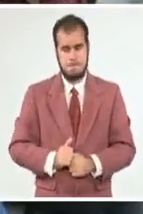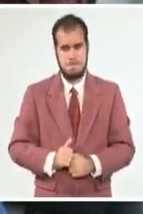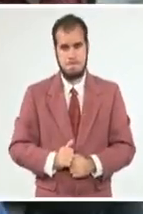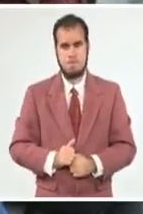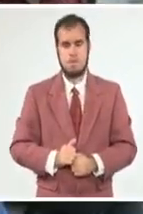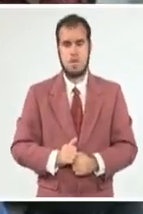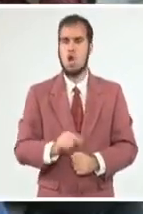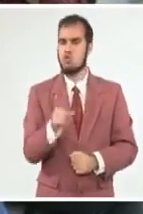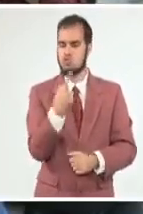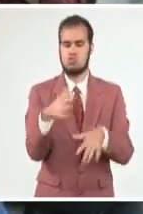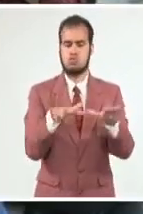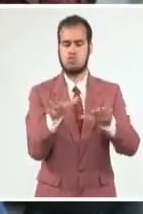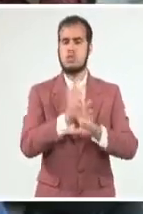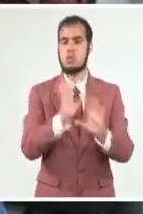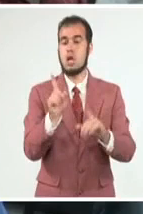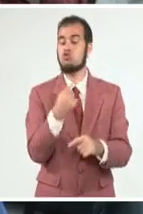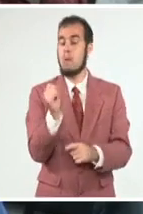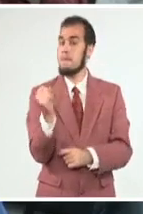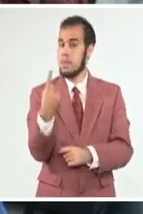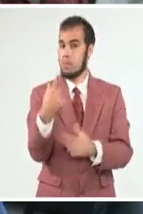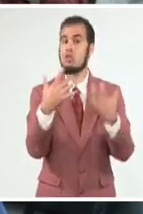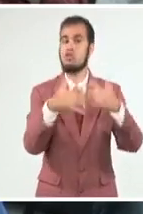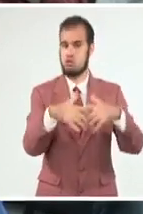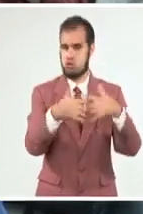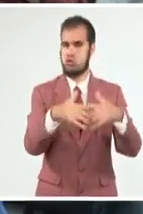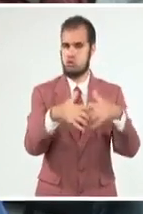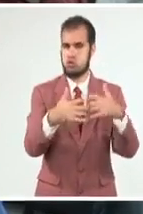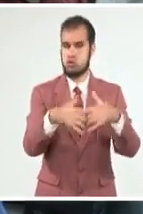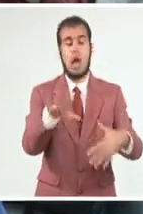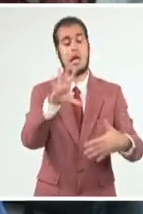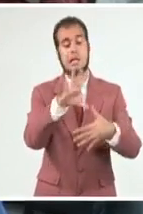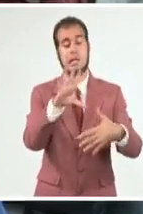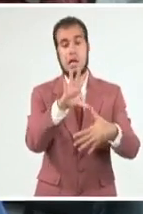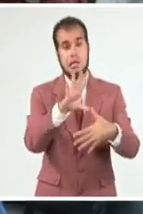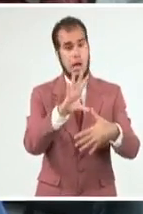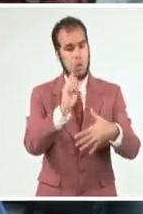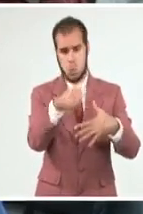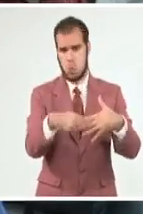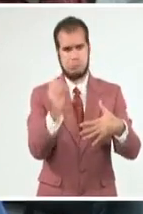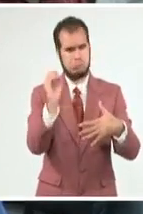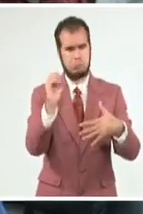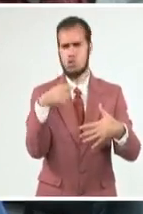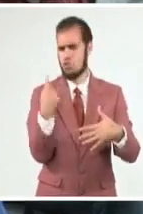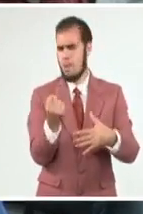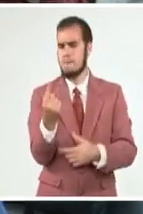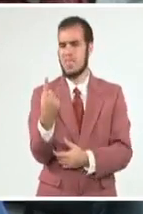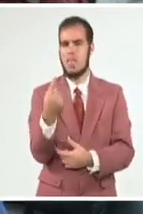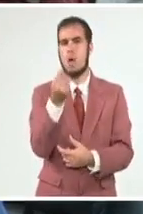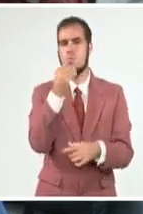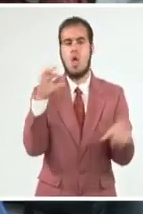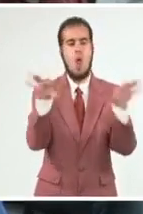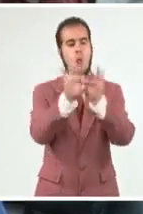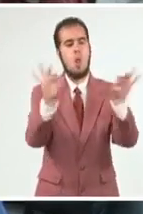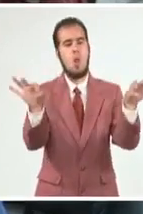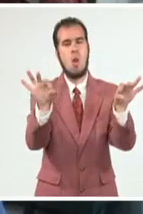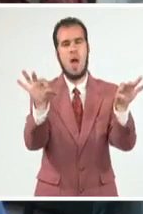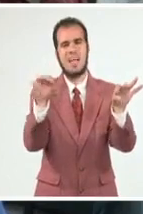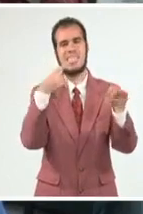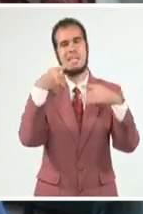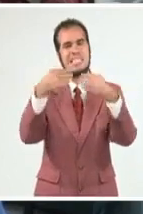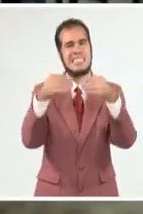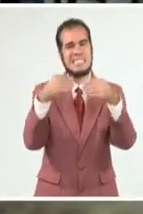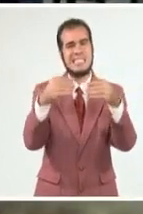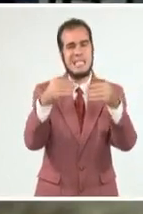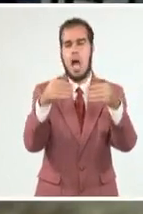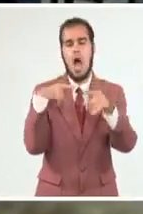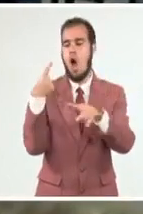los primeros productores en el continente americano del polímero que sustituye la cabilla de acero. Un polímero